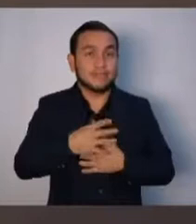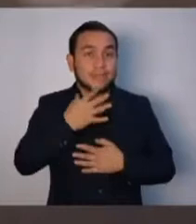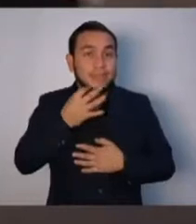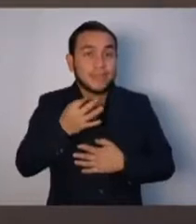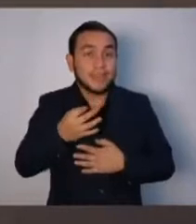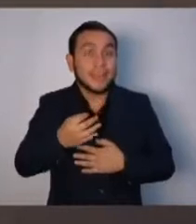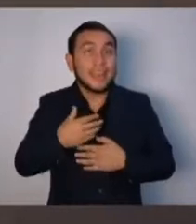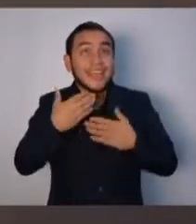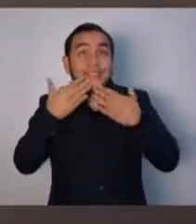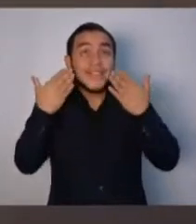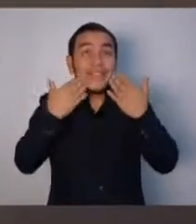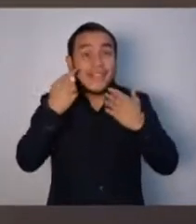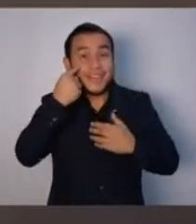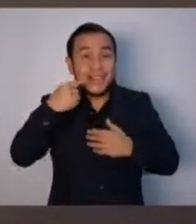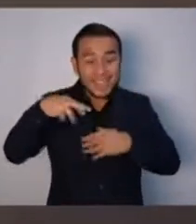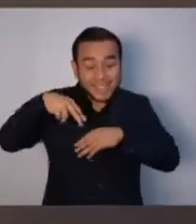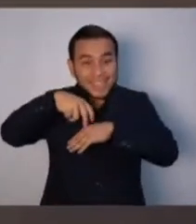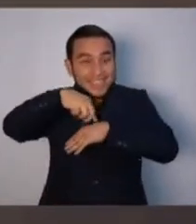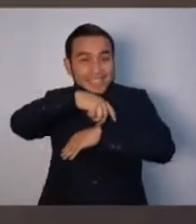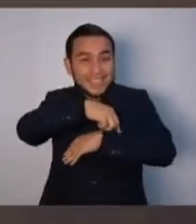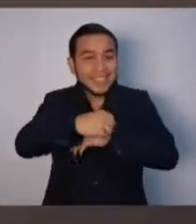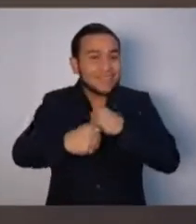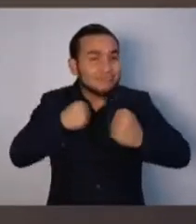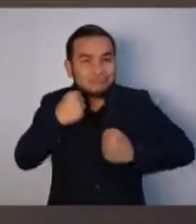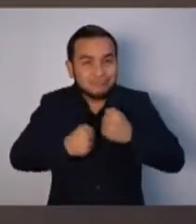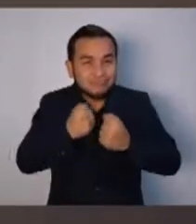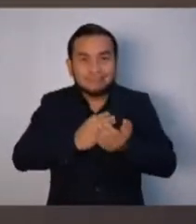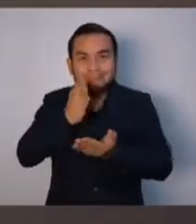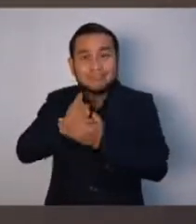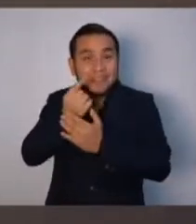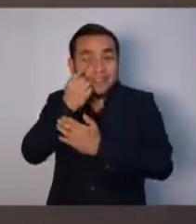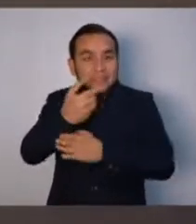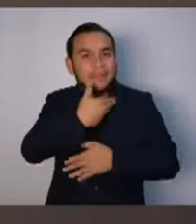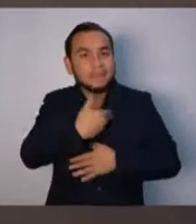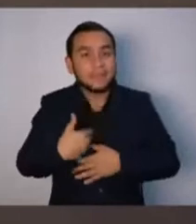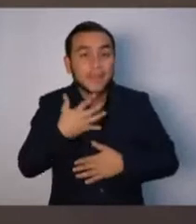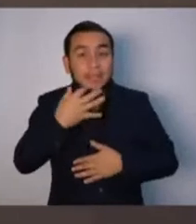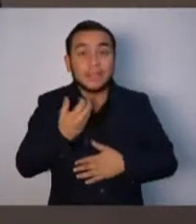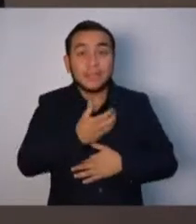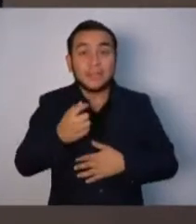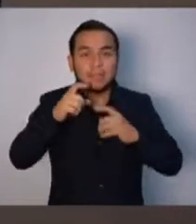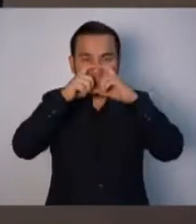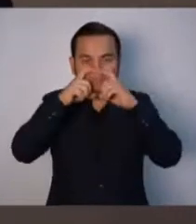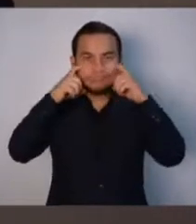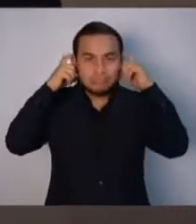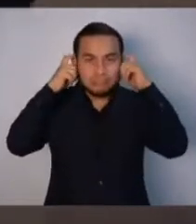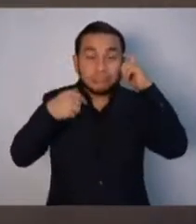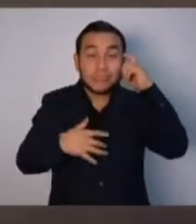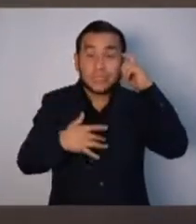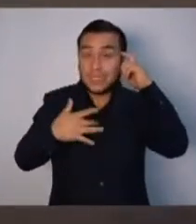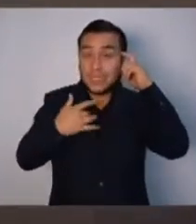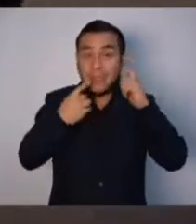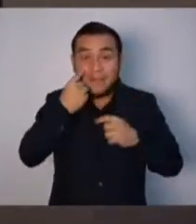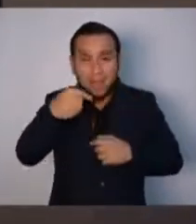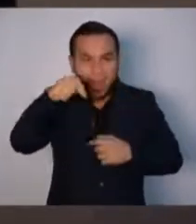le causa alegría ver niños corriendo hacia un lugar de hecho la mayoría de niños han dado mascarilla y algo me alegro mucho que quieren